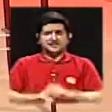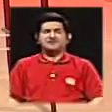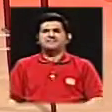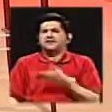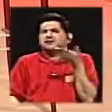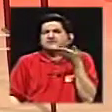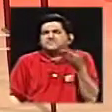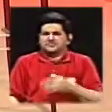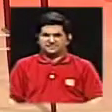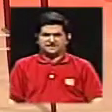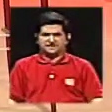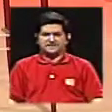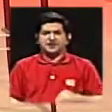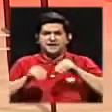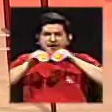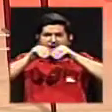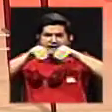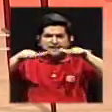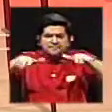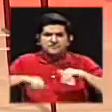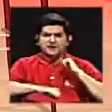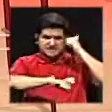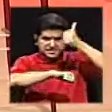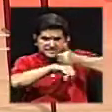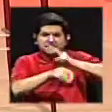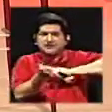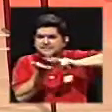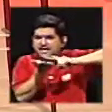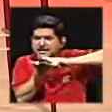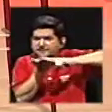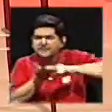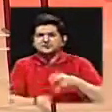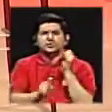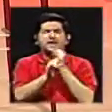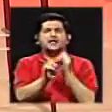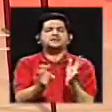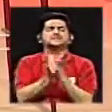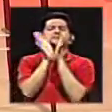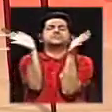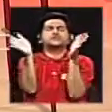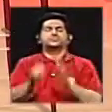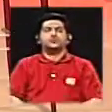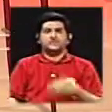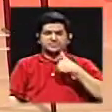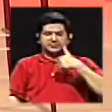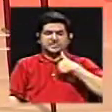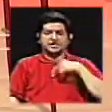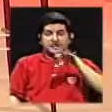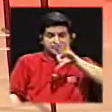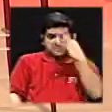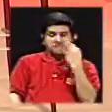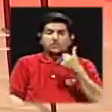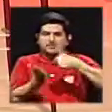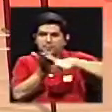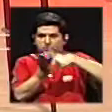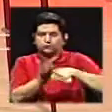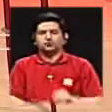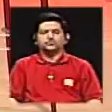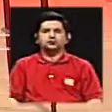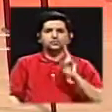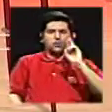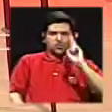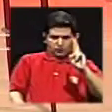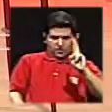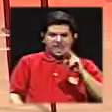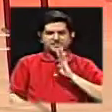de la red que está creando Liberación Nacional en instituciones públicas para obtener votos. Don Rolando, cuando se